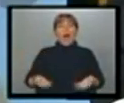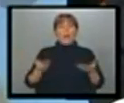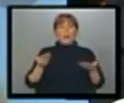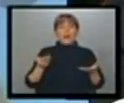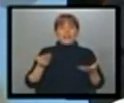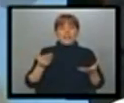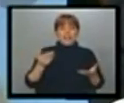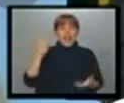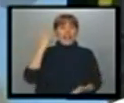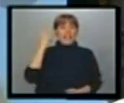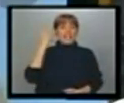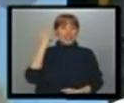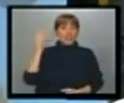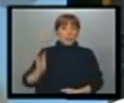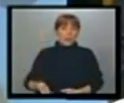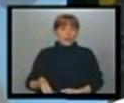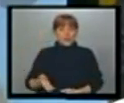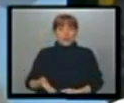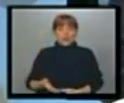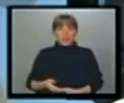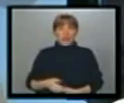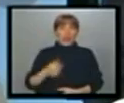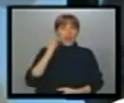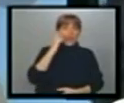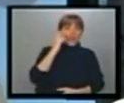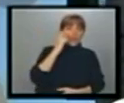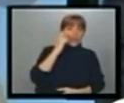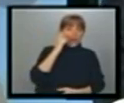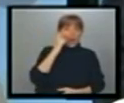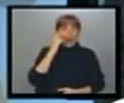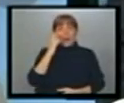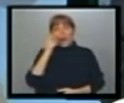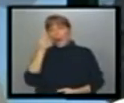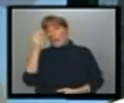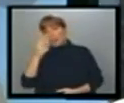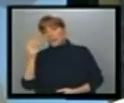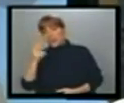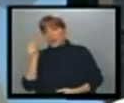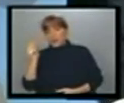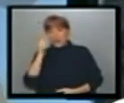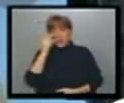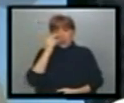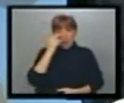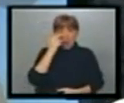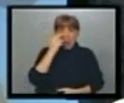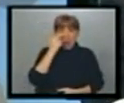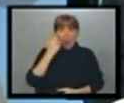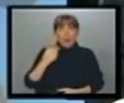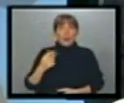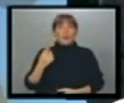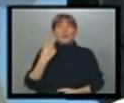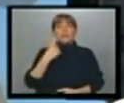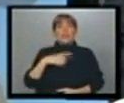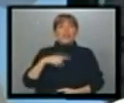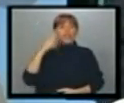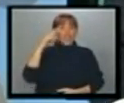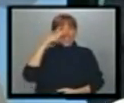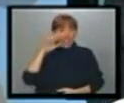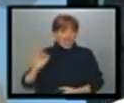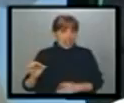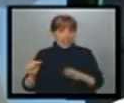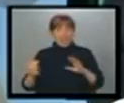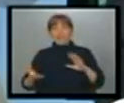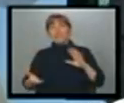del 18%. Es decir, pasó más o menos de los 19 a los 22 pesos. Los quesos ni hablar. Los quesos de los 170 a los 190 pesos, también en el orden